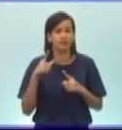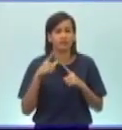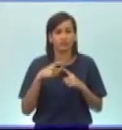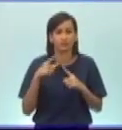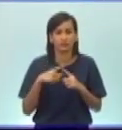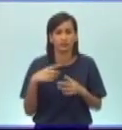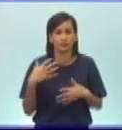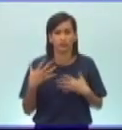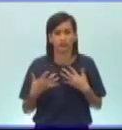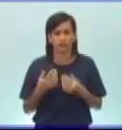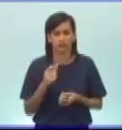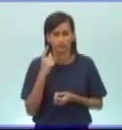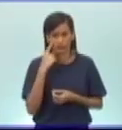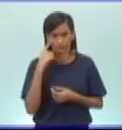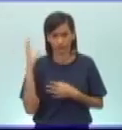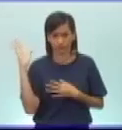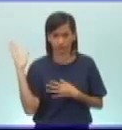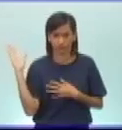ejercicio. Veamos acá.